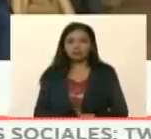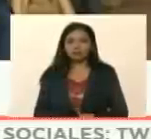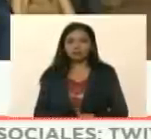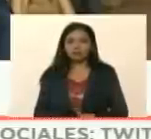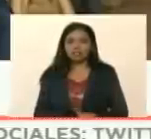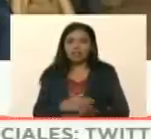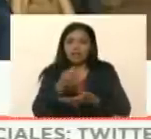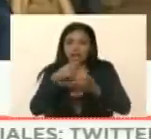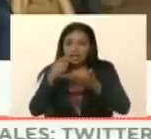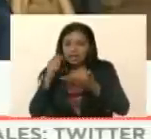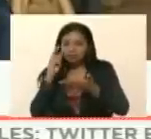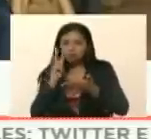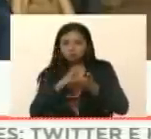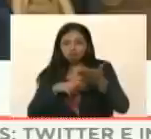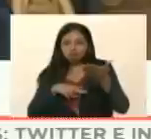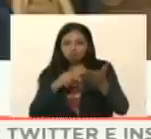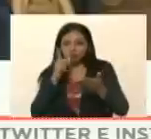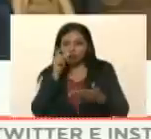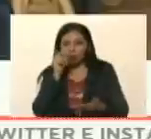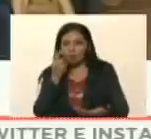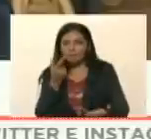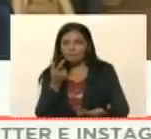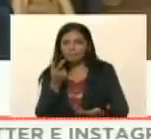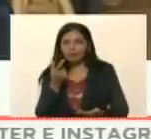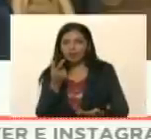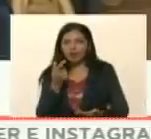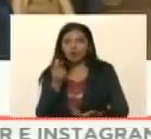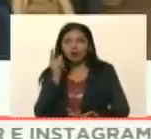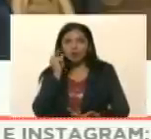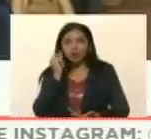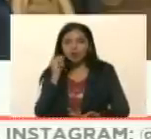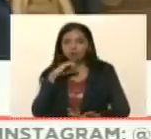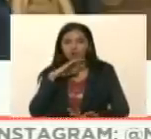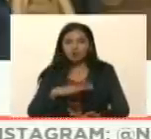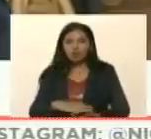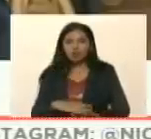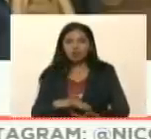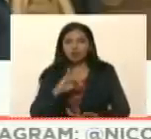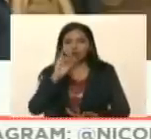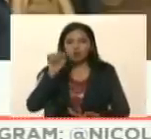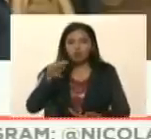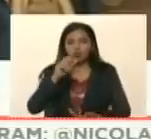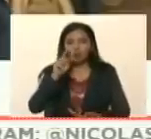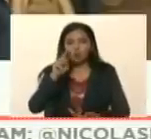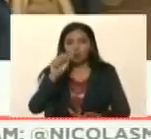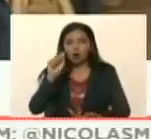Escrita en el libreto por una libretista historiadora llamada Juana Uribe.